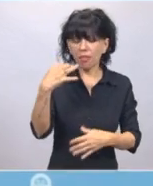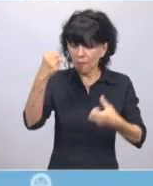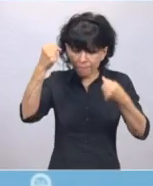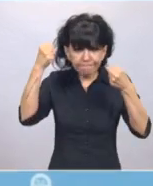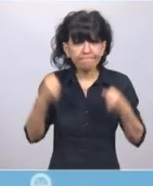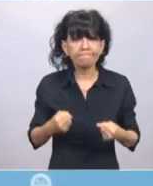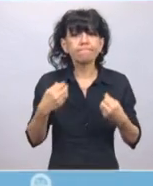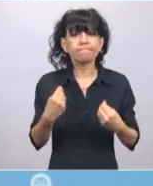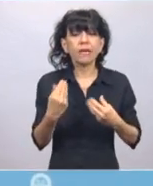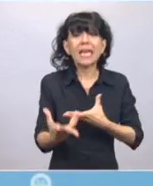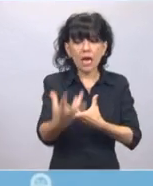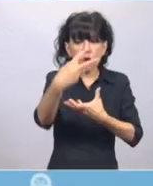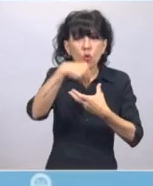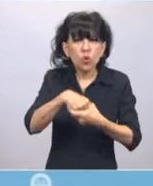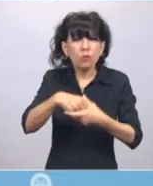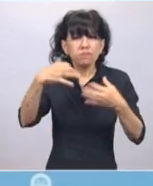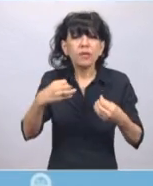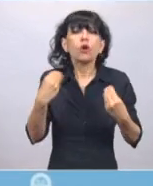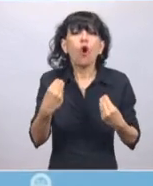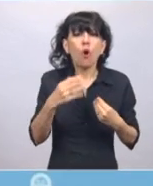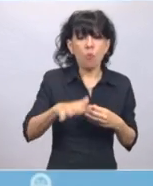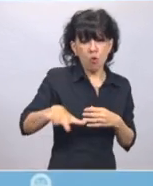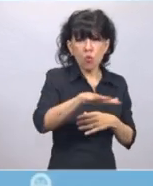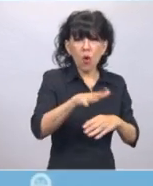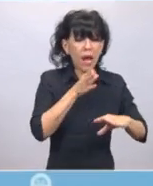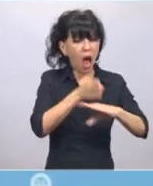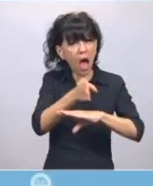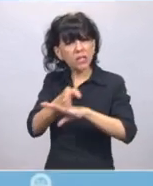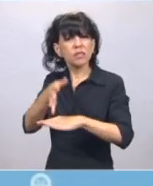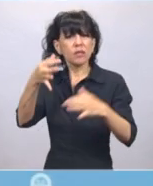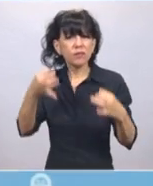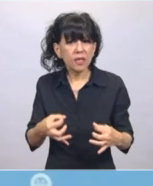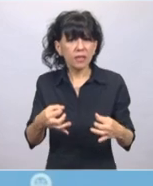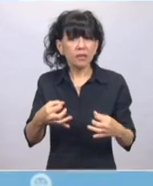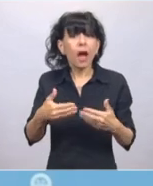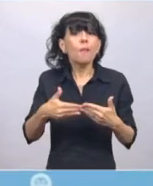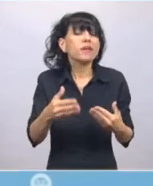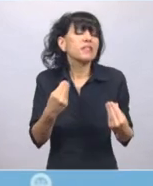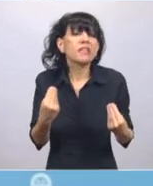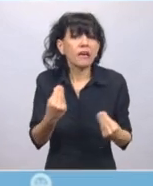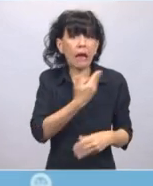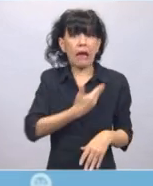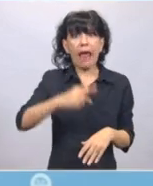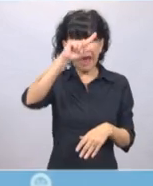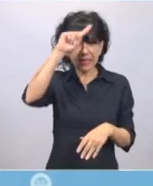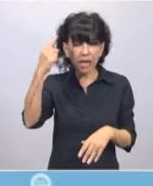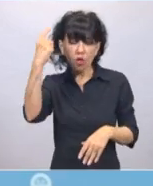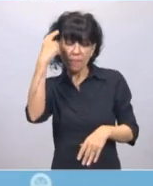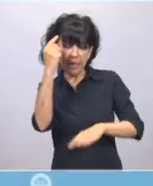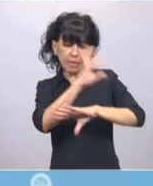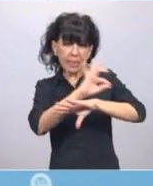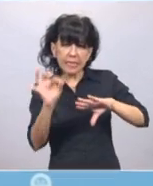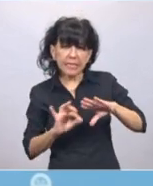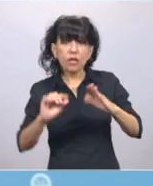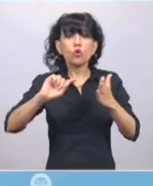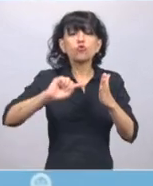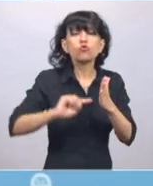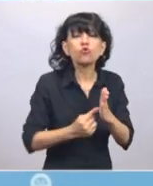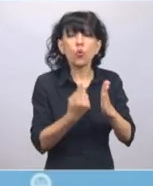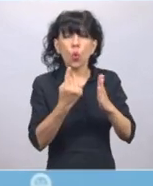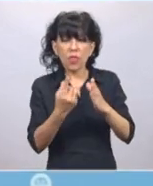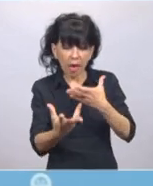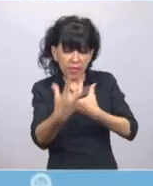proceso de inclusión rompiendo barreras arquitectónicas a partir de un estado que trabaje en el